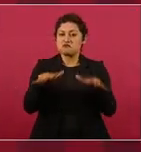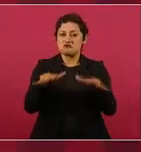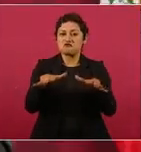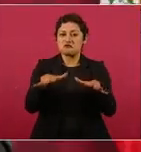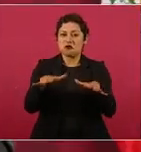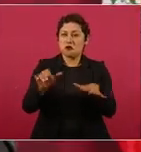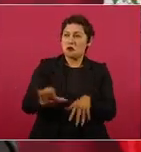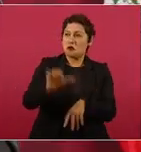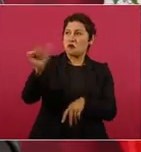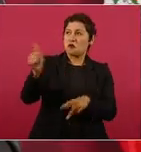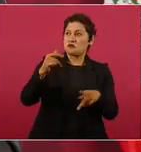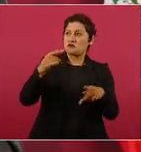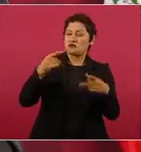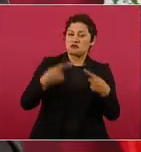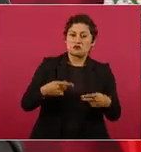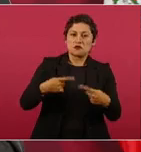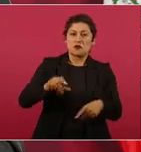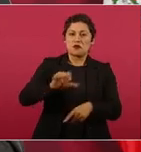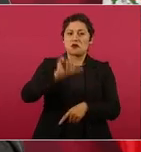Entonces,